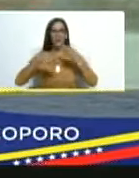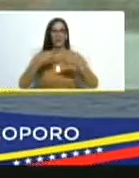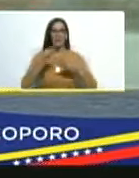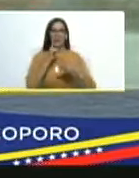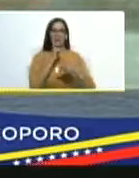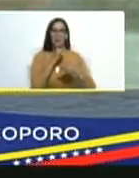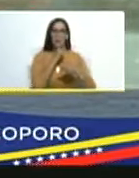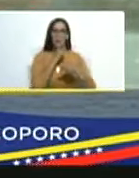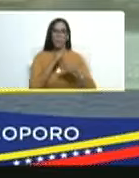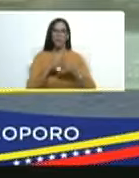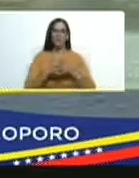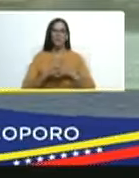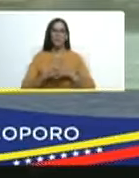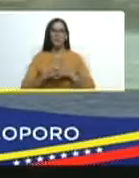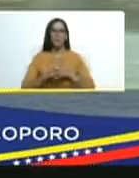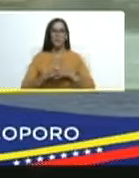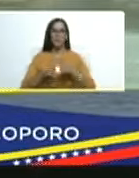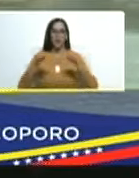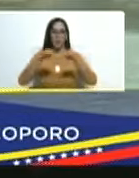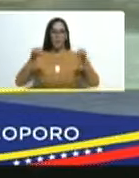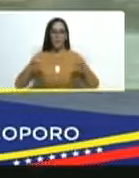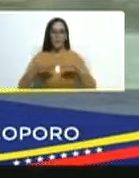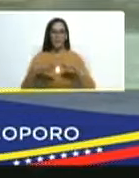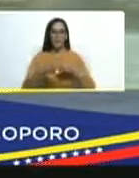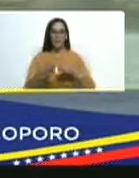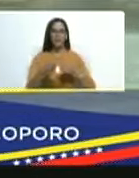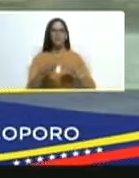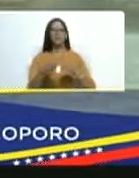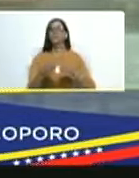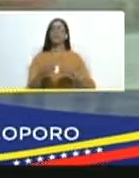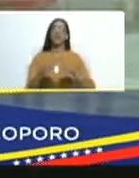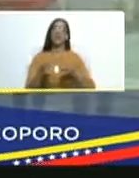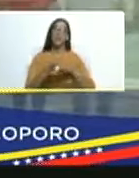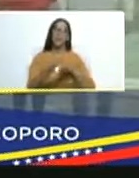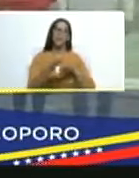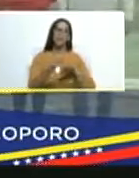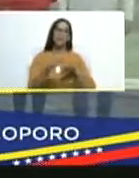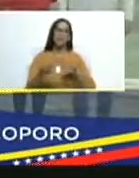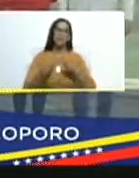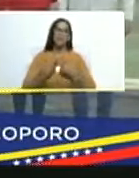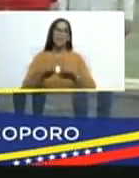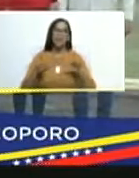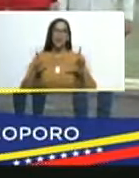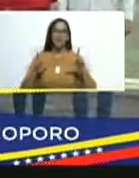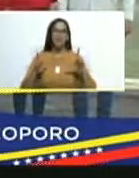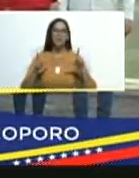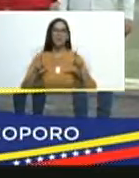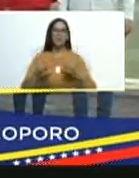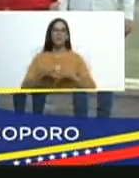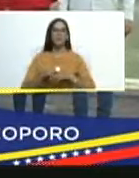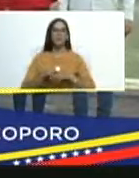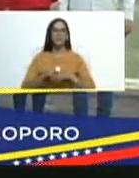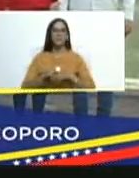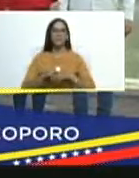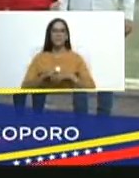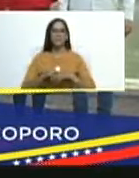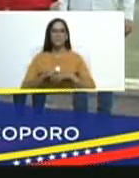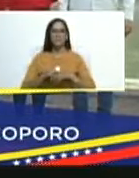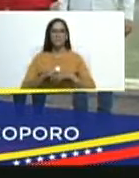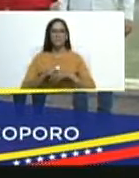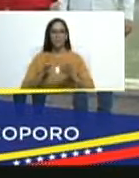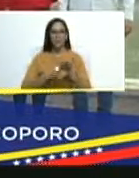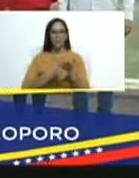de los piscicultores y pescadores del municipio Libertador y Fernández Feo.